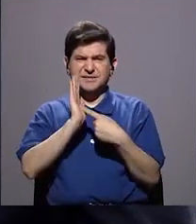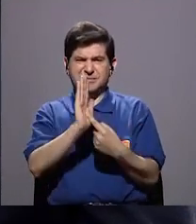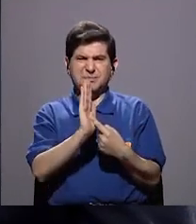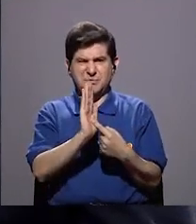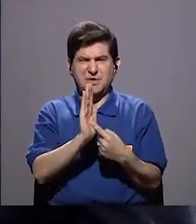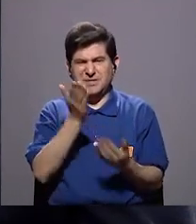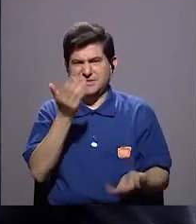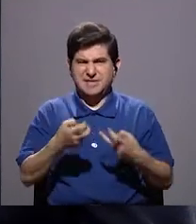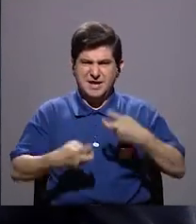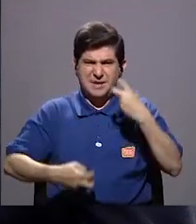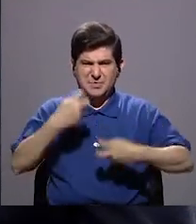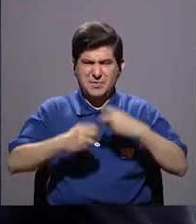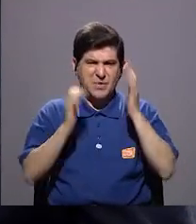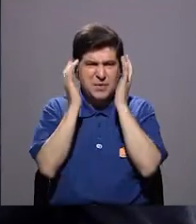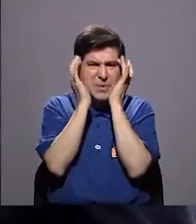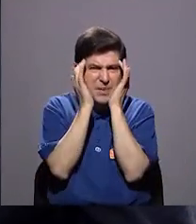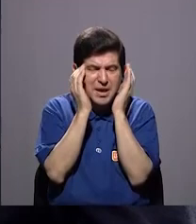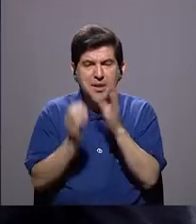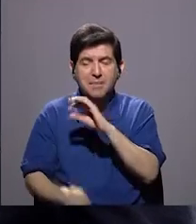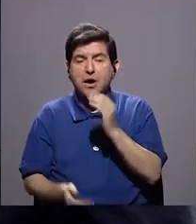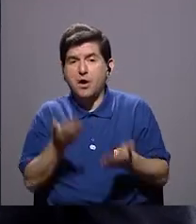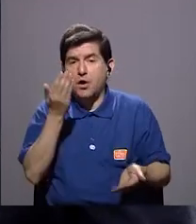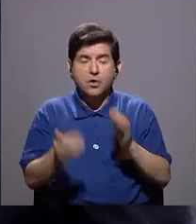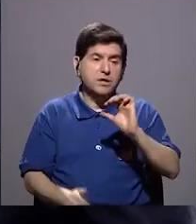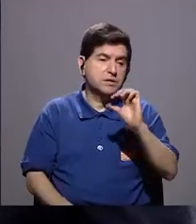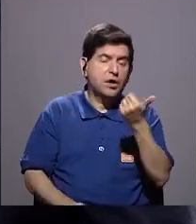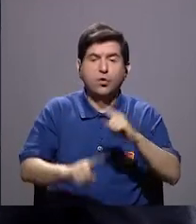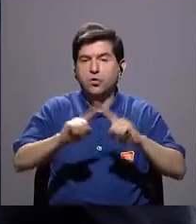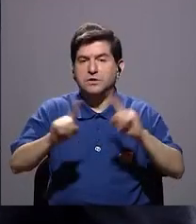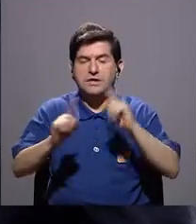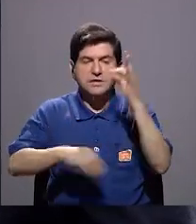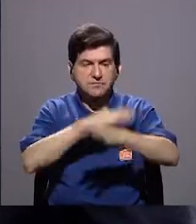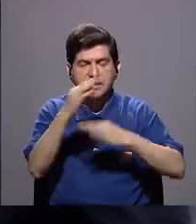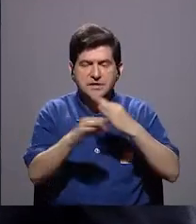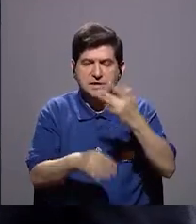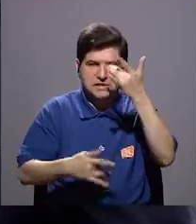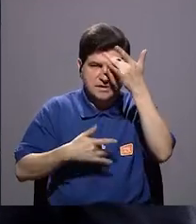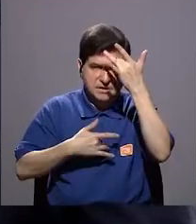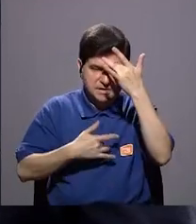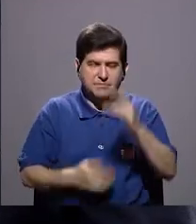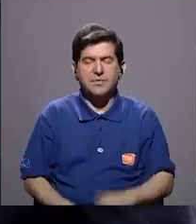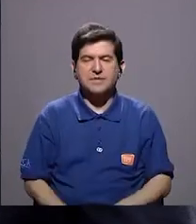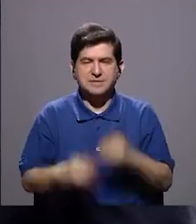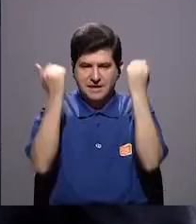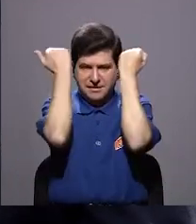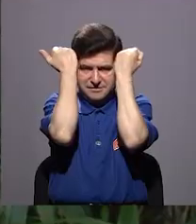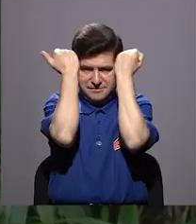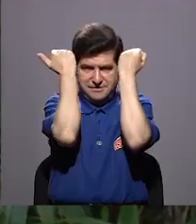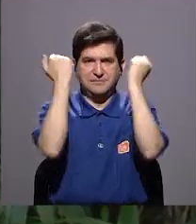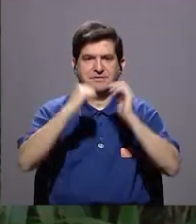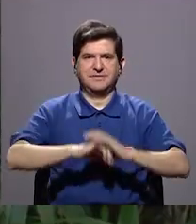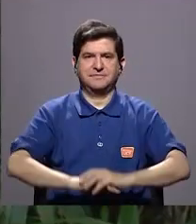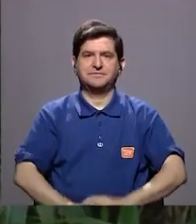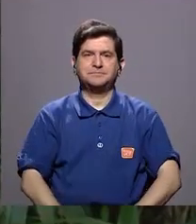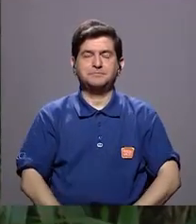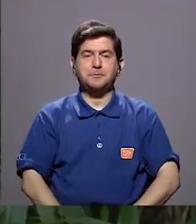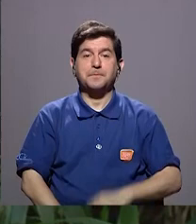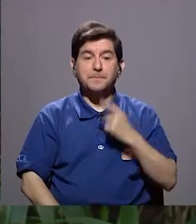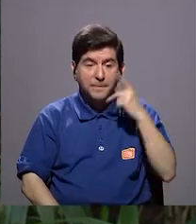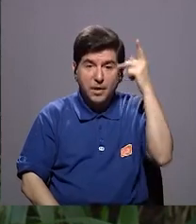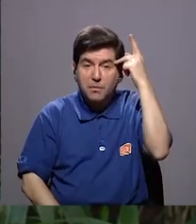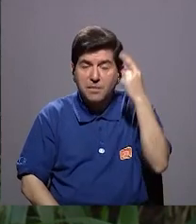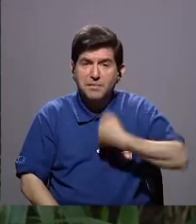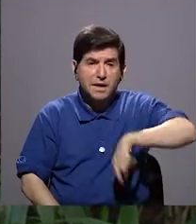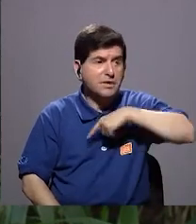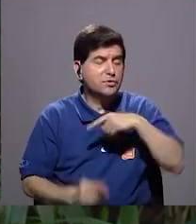hablando de un problema de ansiedad o nos podría estar hablando de otras patologías a nivel psiquiátrico. Entonces, como papás no